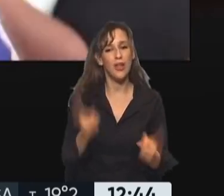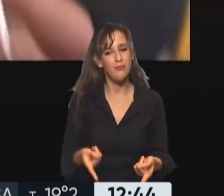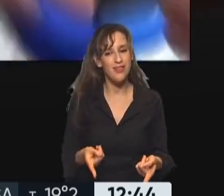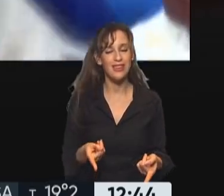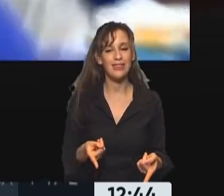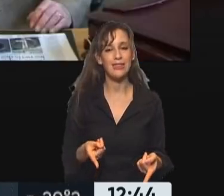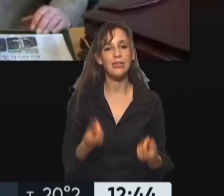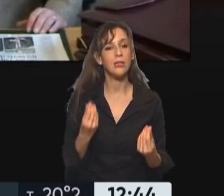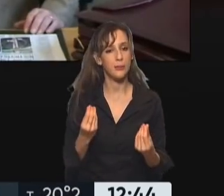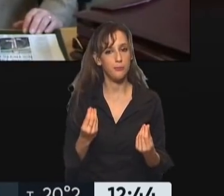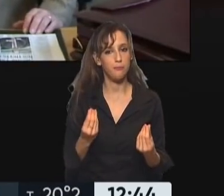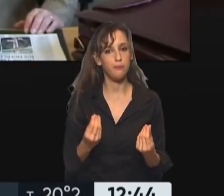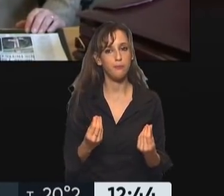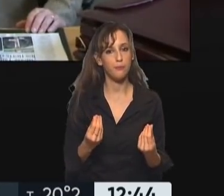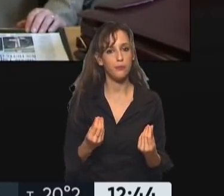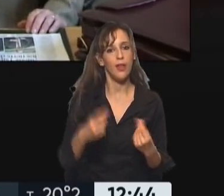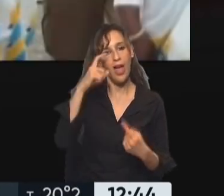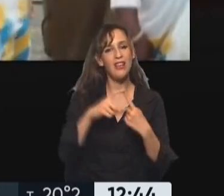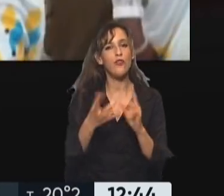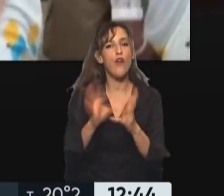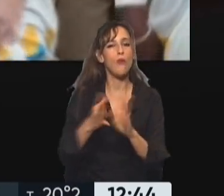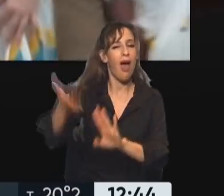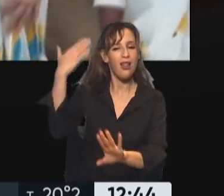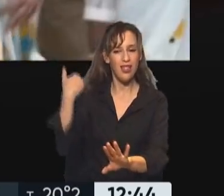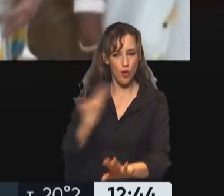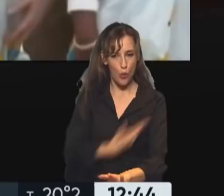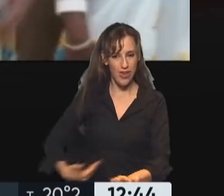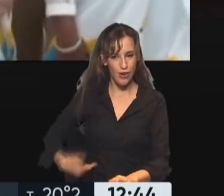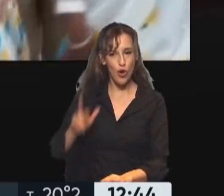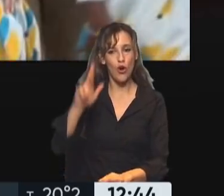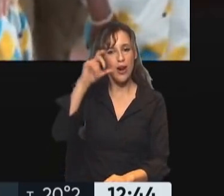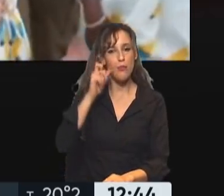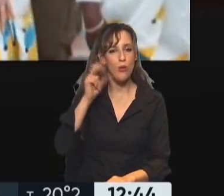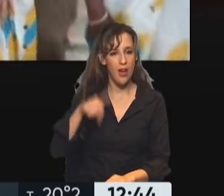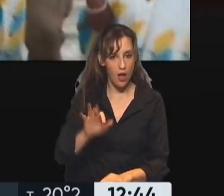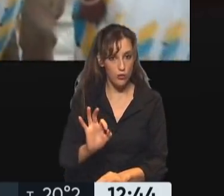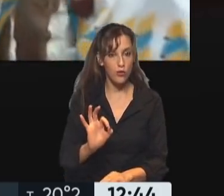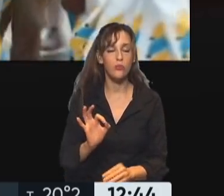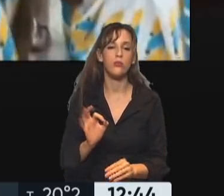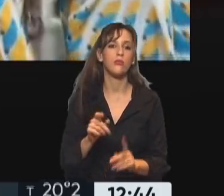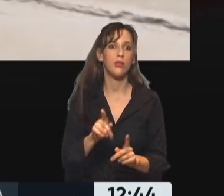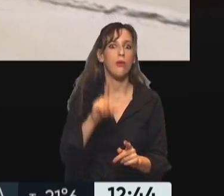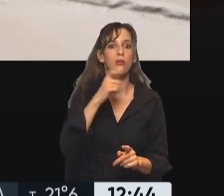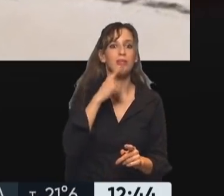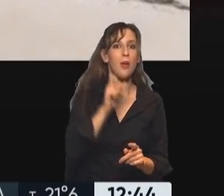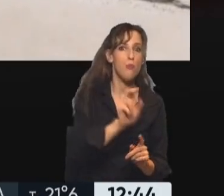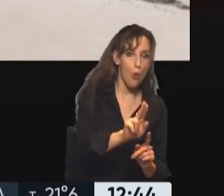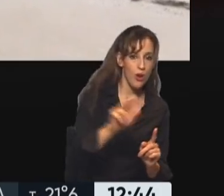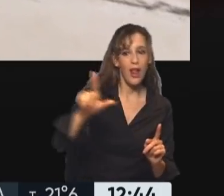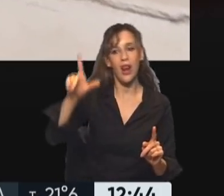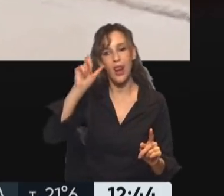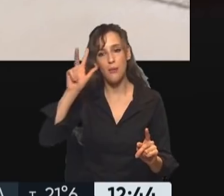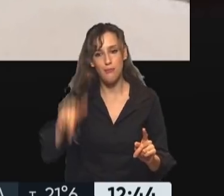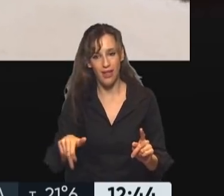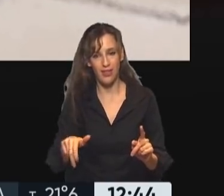que del ex republicanismo, del ex UMP, fueron a Éric Zemmour y fueron también a Marine Le Pen. La